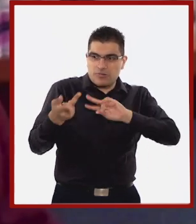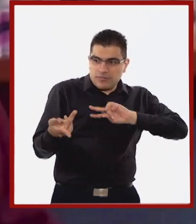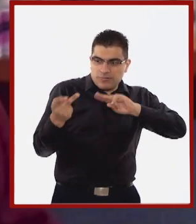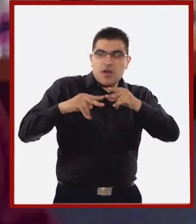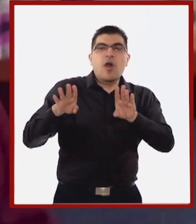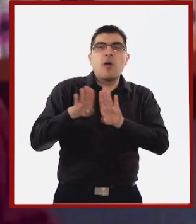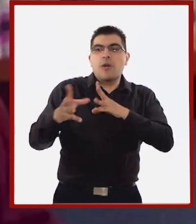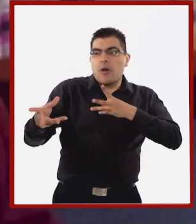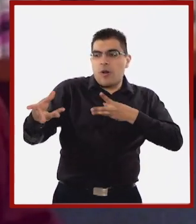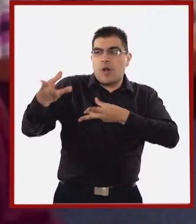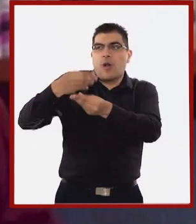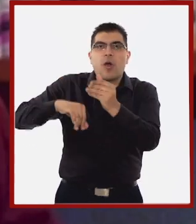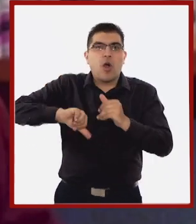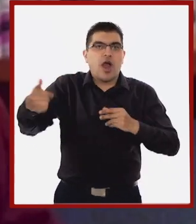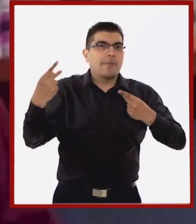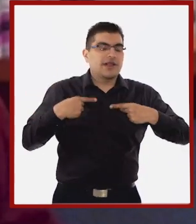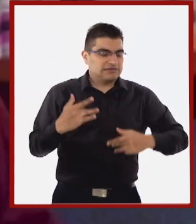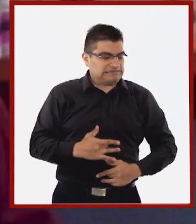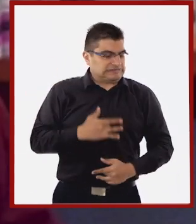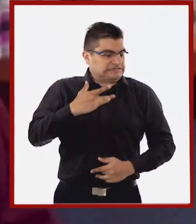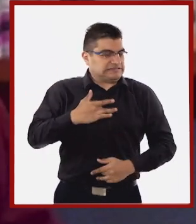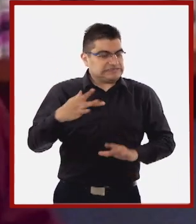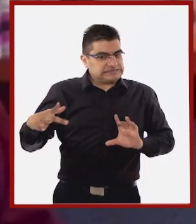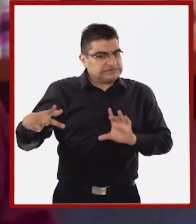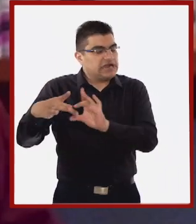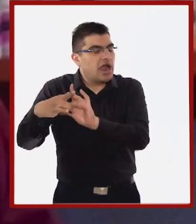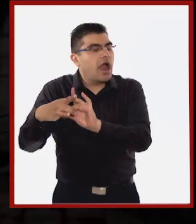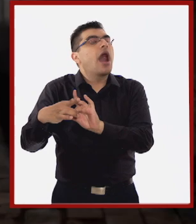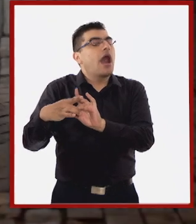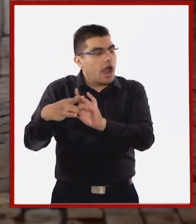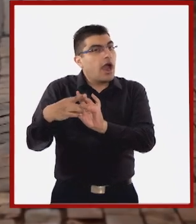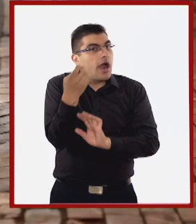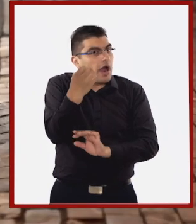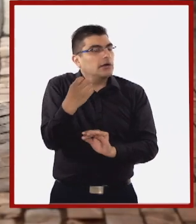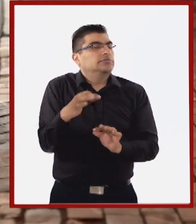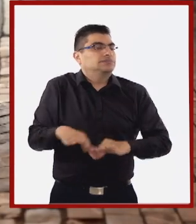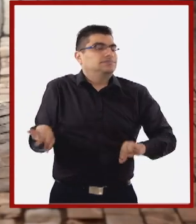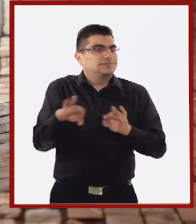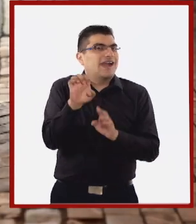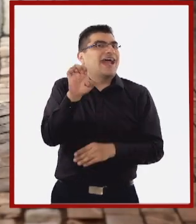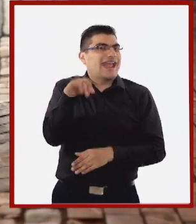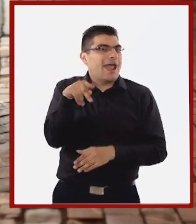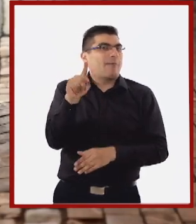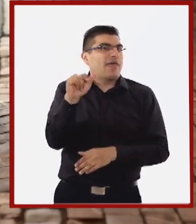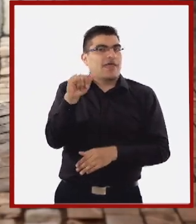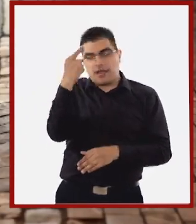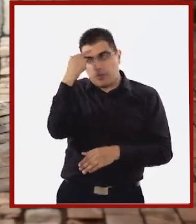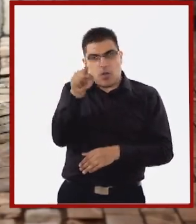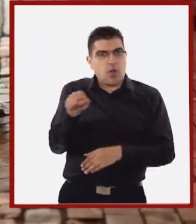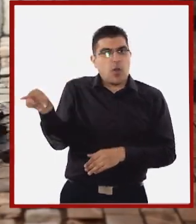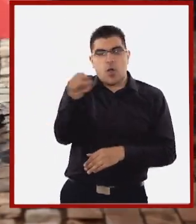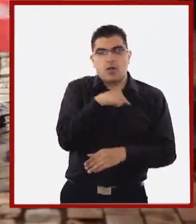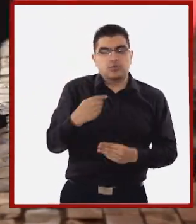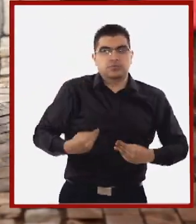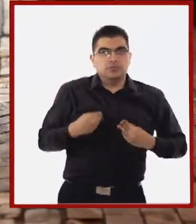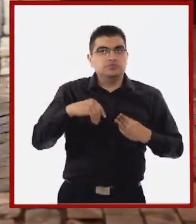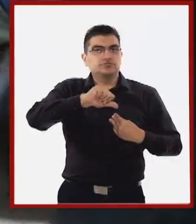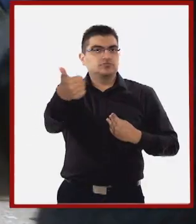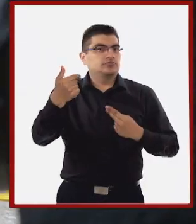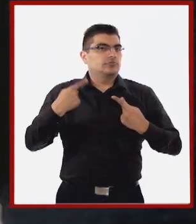de los demás. Y eso pues es un ejercicio de las maneras en que concebimos las vidas de los demás